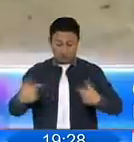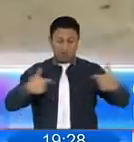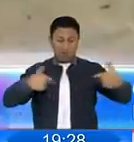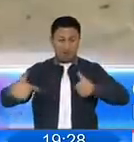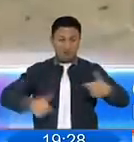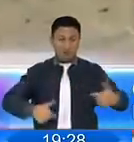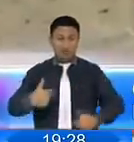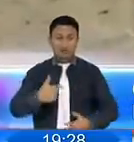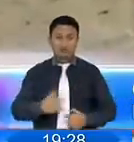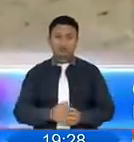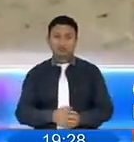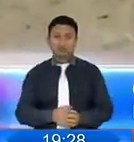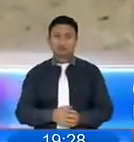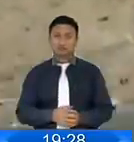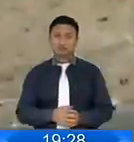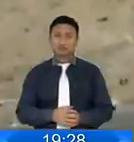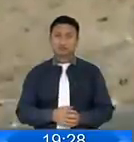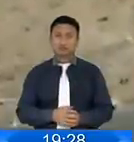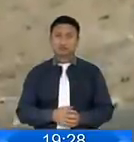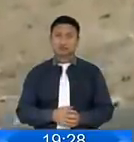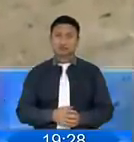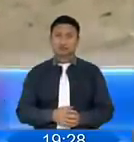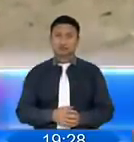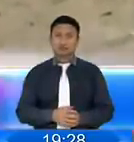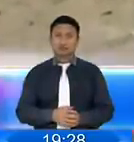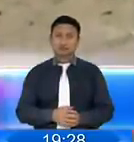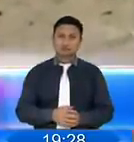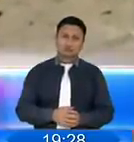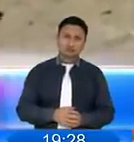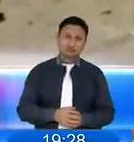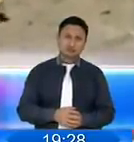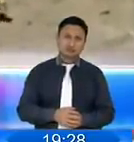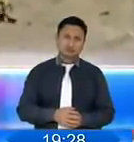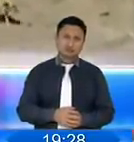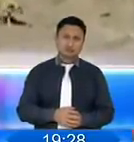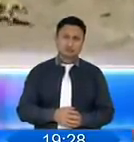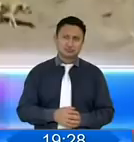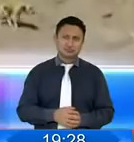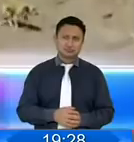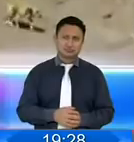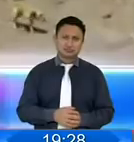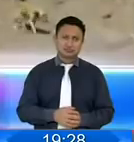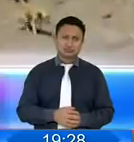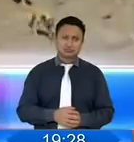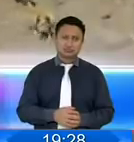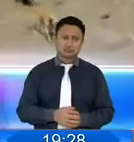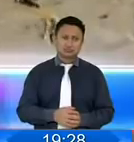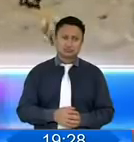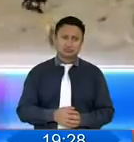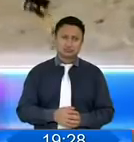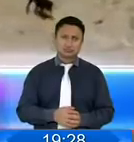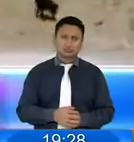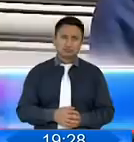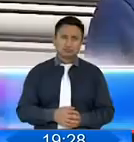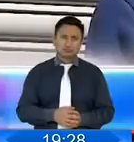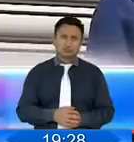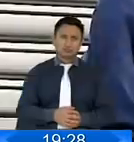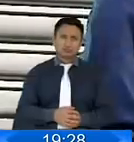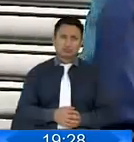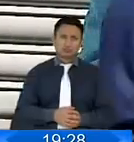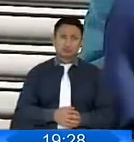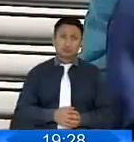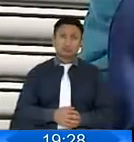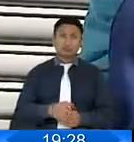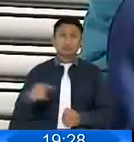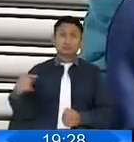de entrar la víctima ya a su domicilio, obviamente se produce esta situación. Las balas también alcanzaron